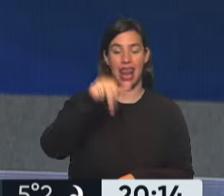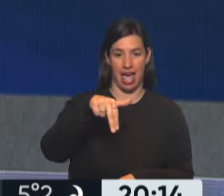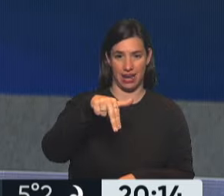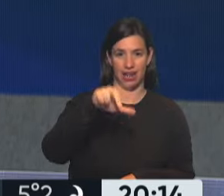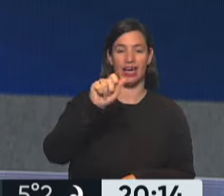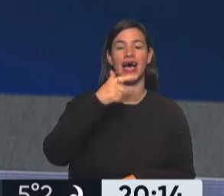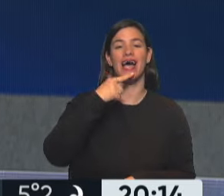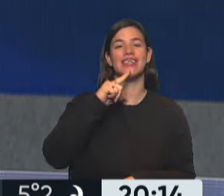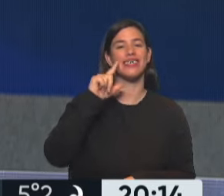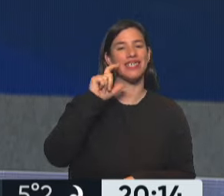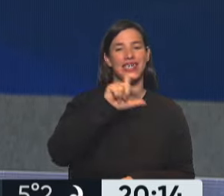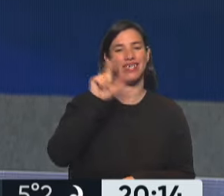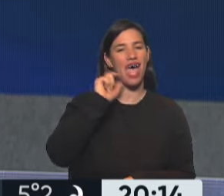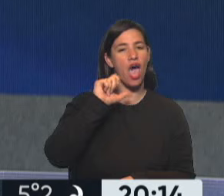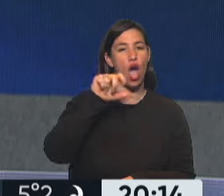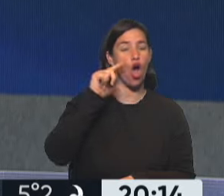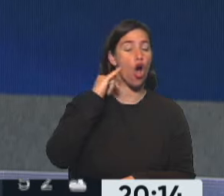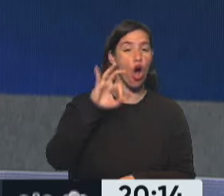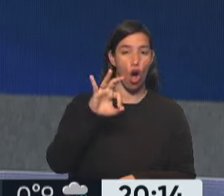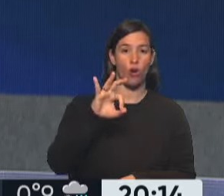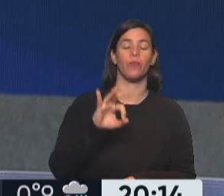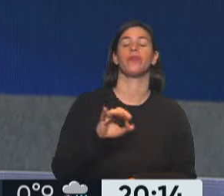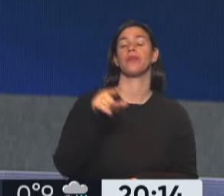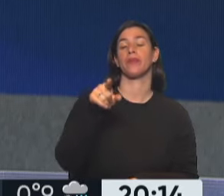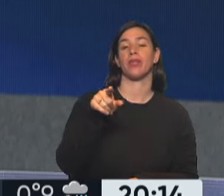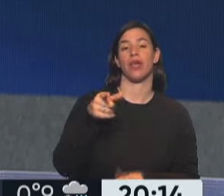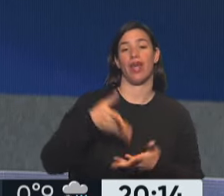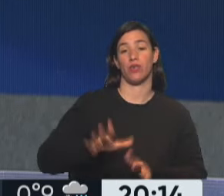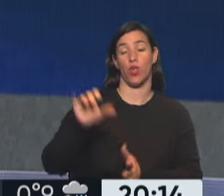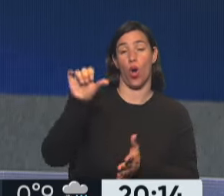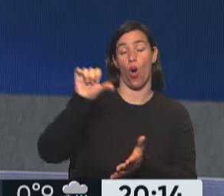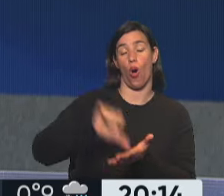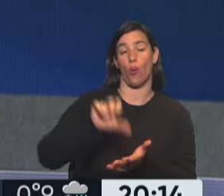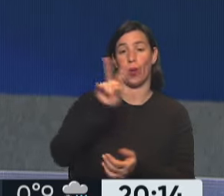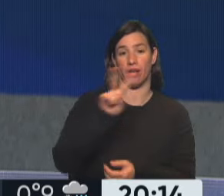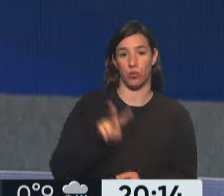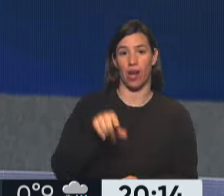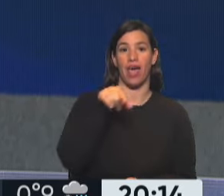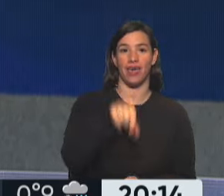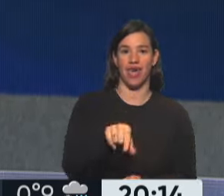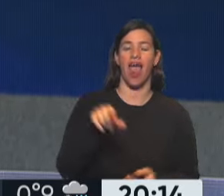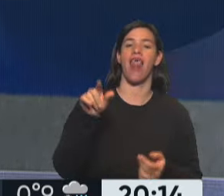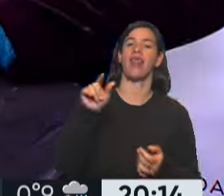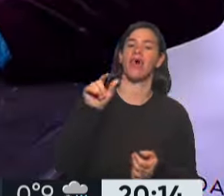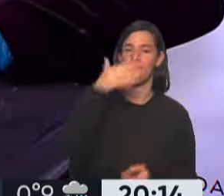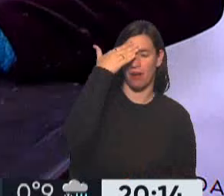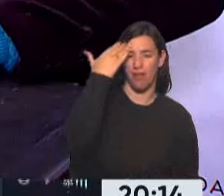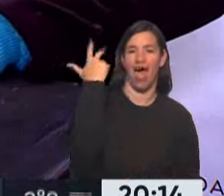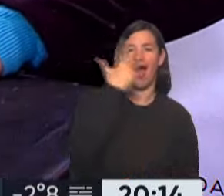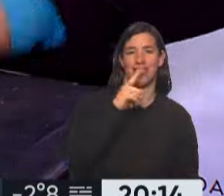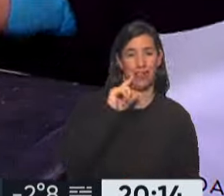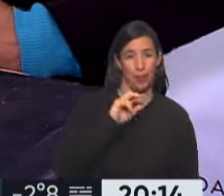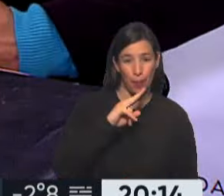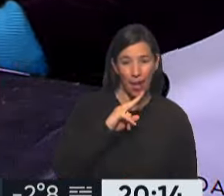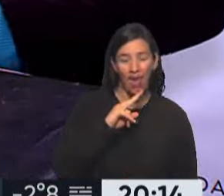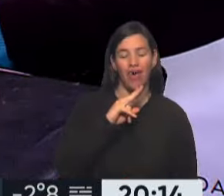segunda persona que logró curarse de HIV luego de recibir un trasplante de médula. Conocemos la historia. Me diagnosticaron en el